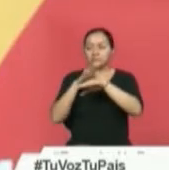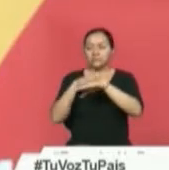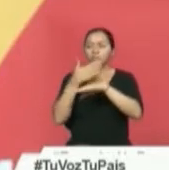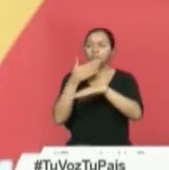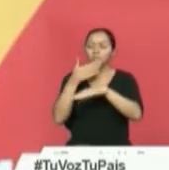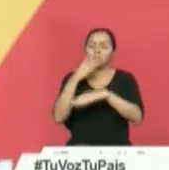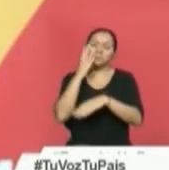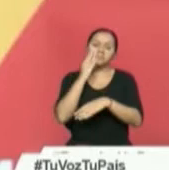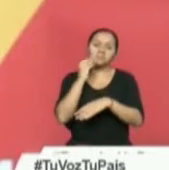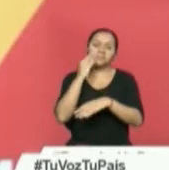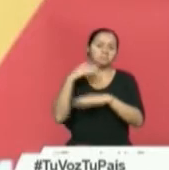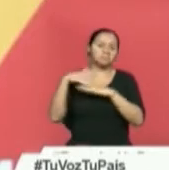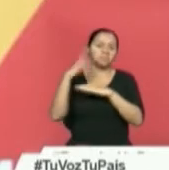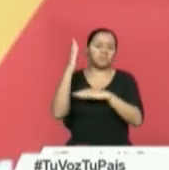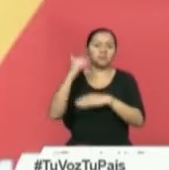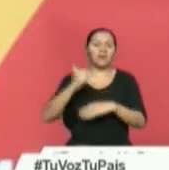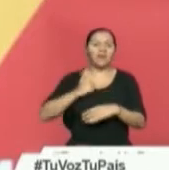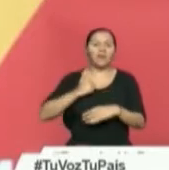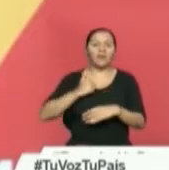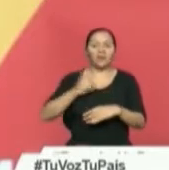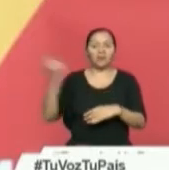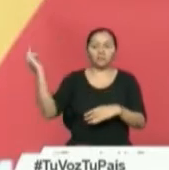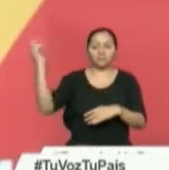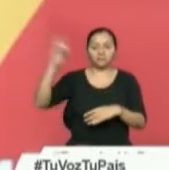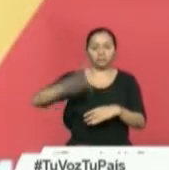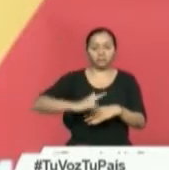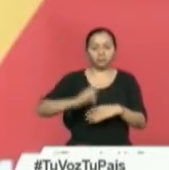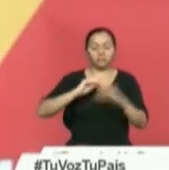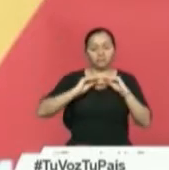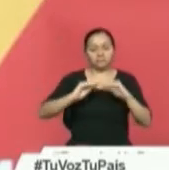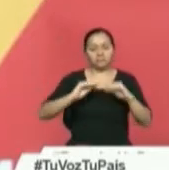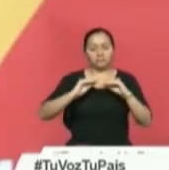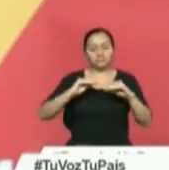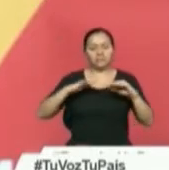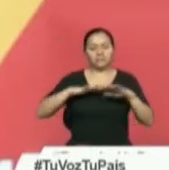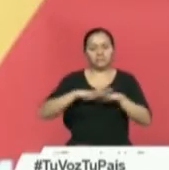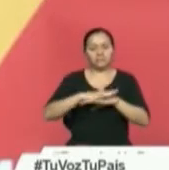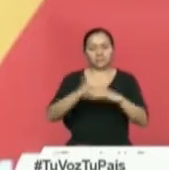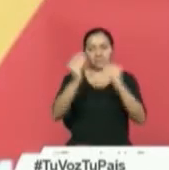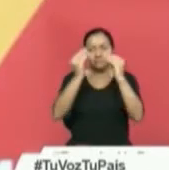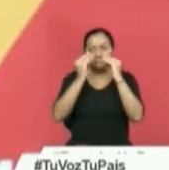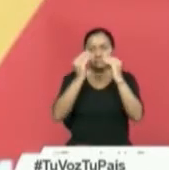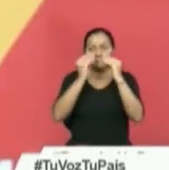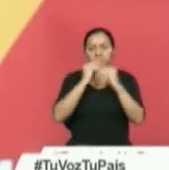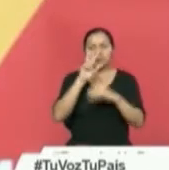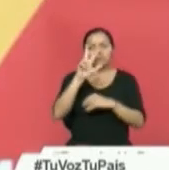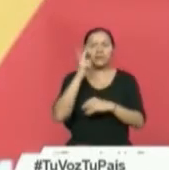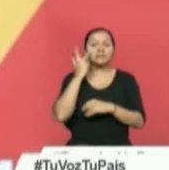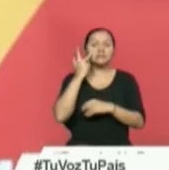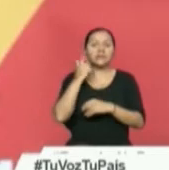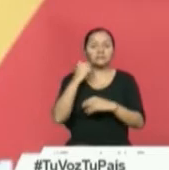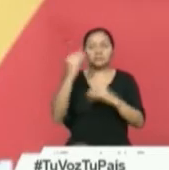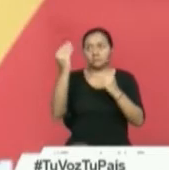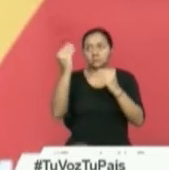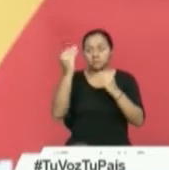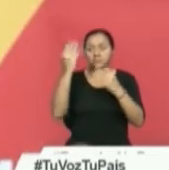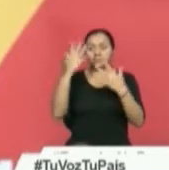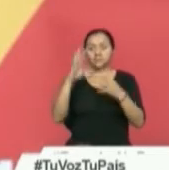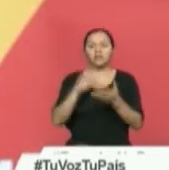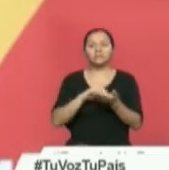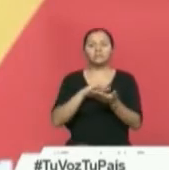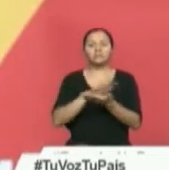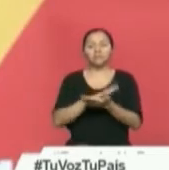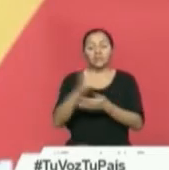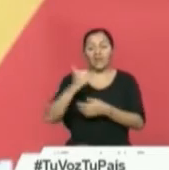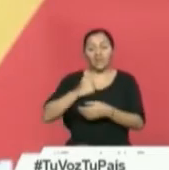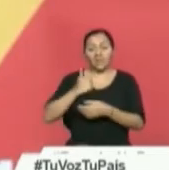la región, y tuvimos un taller de 3 días con el equipo de SEMPLADES, un poco identificando cómo iba a ser la transición en el Ecuador, qué cosas aplicaban para